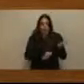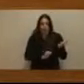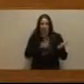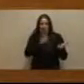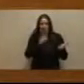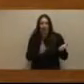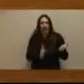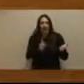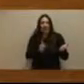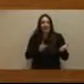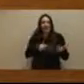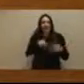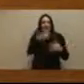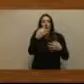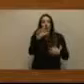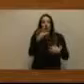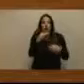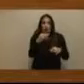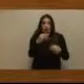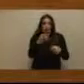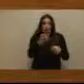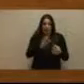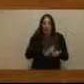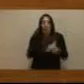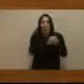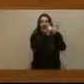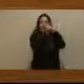cambió documentación en el curso de esa